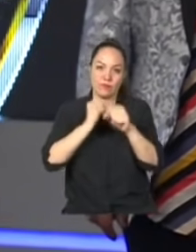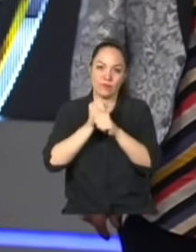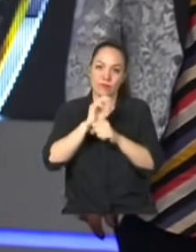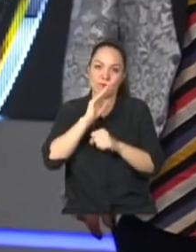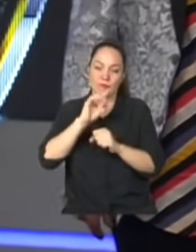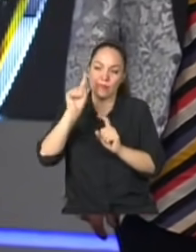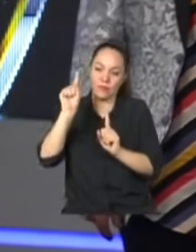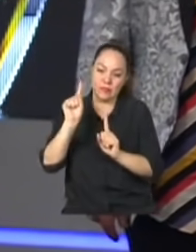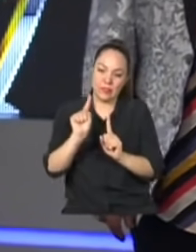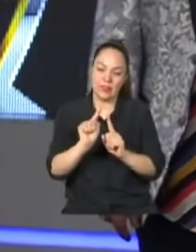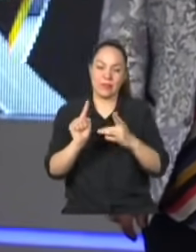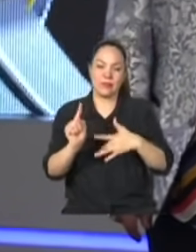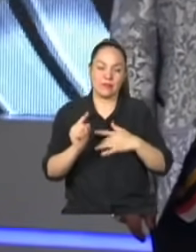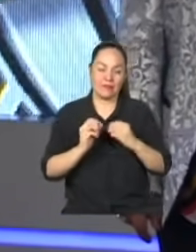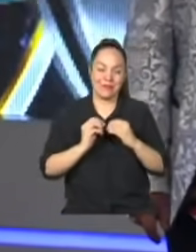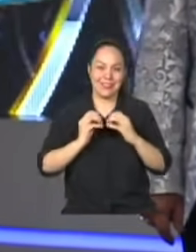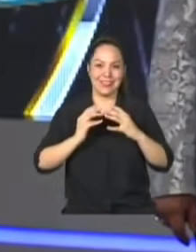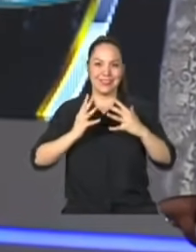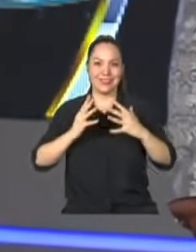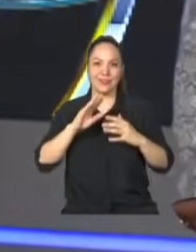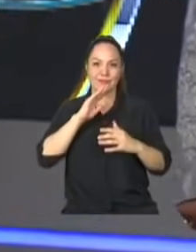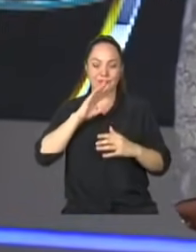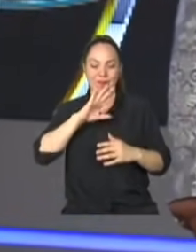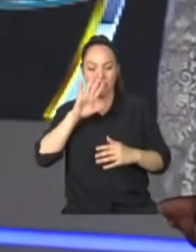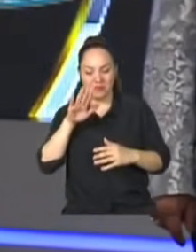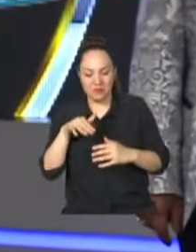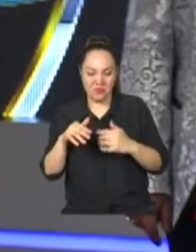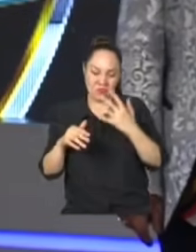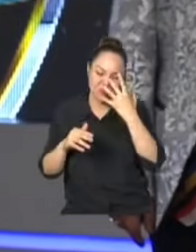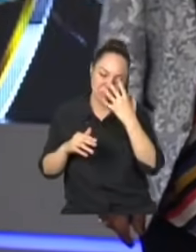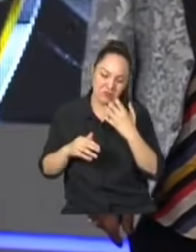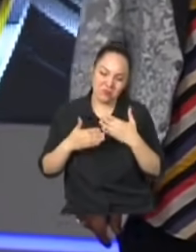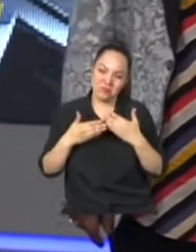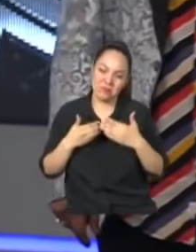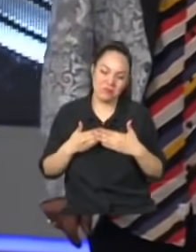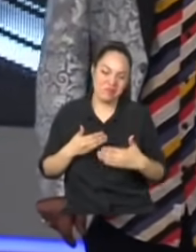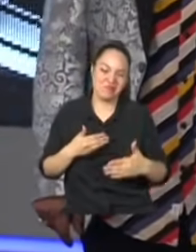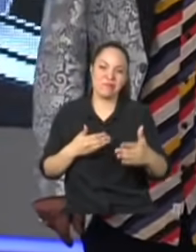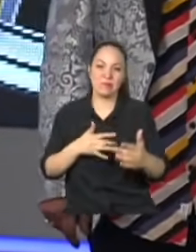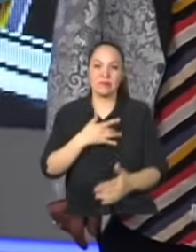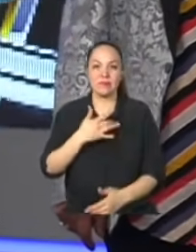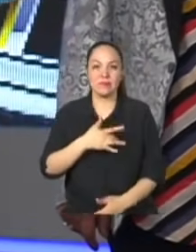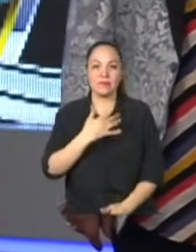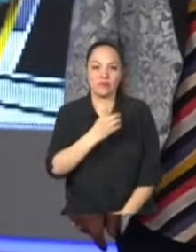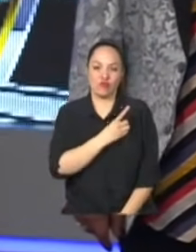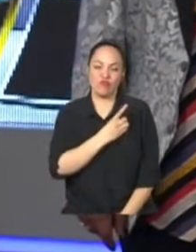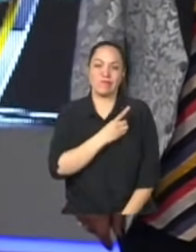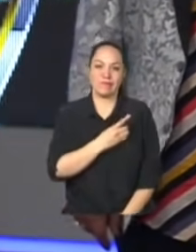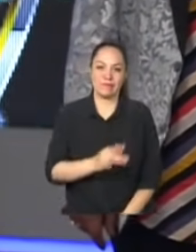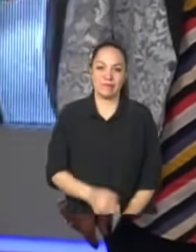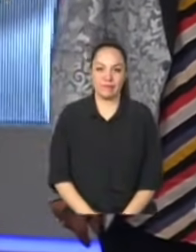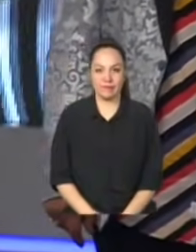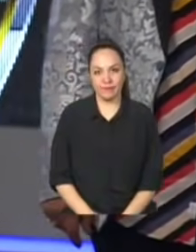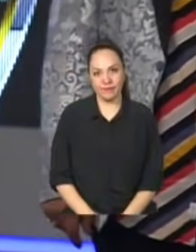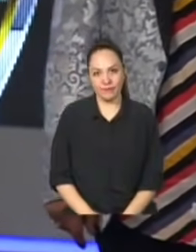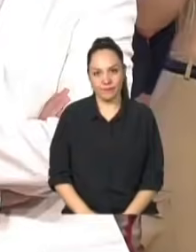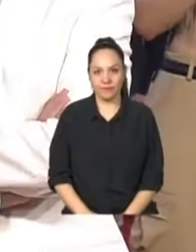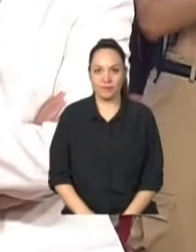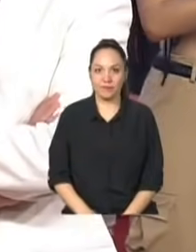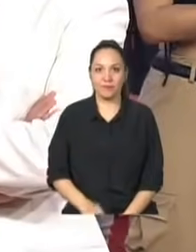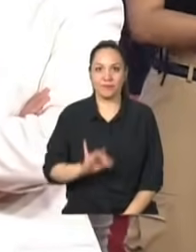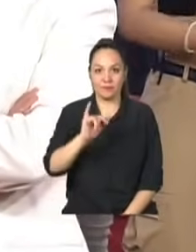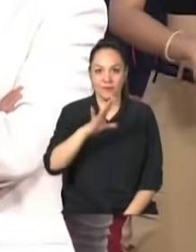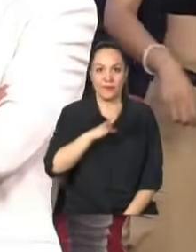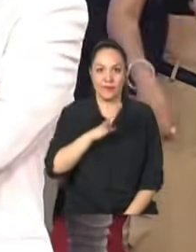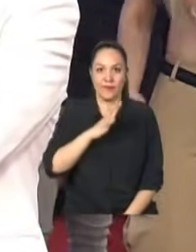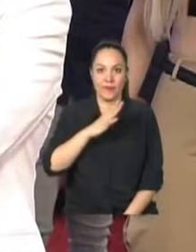se siente uno como niño. Pero ya cuando se va, pues es muy desagradable y es muy triste, ¿verdad? Pero son las cosas de la vida. Sí, pues hay personas